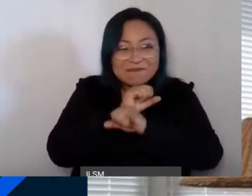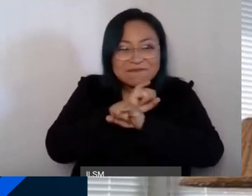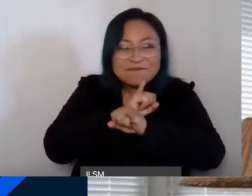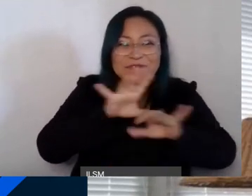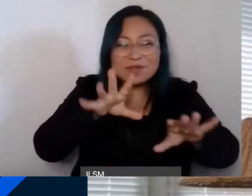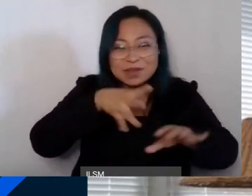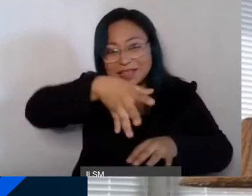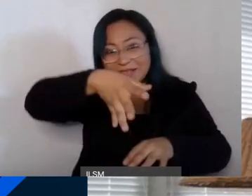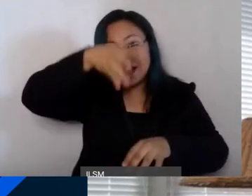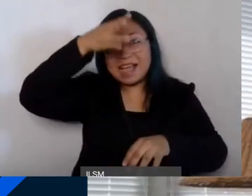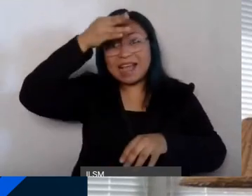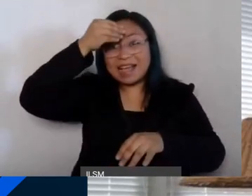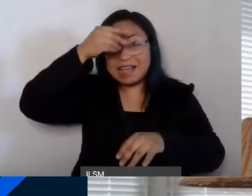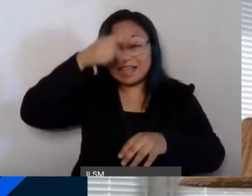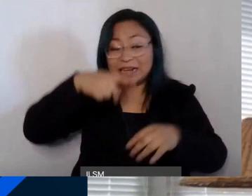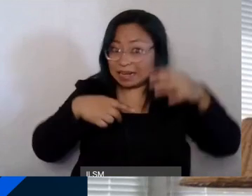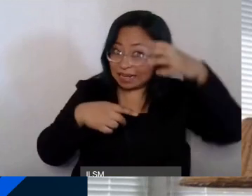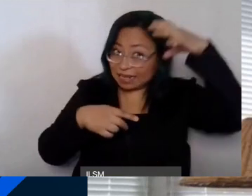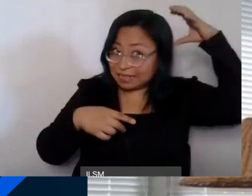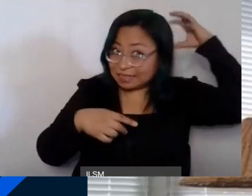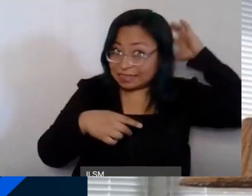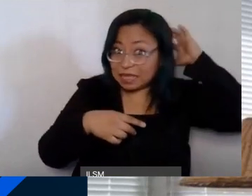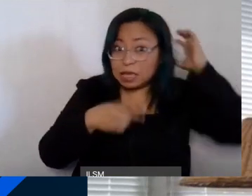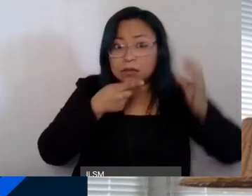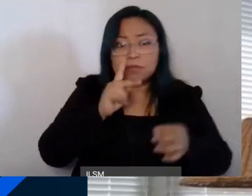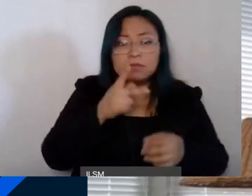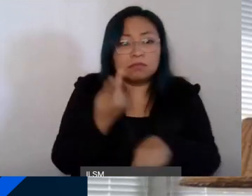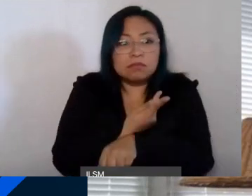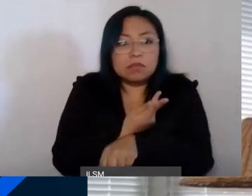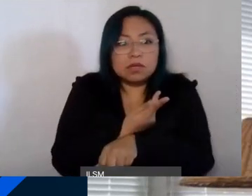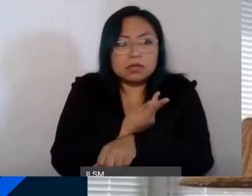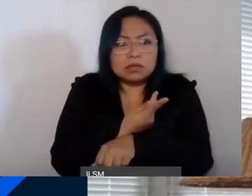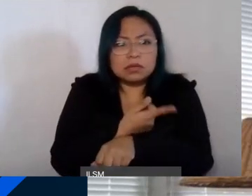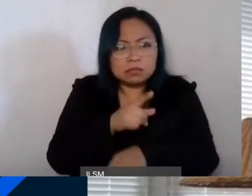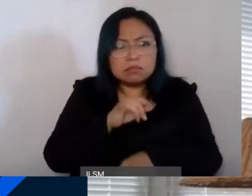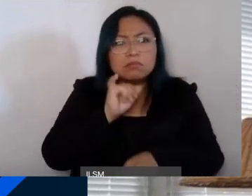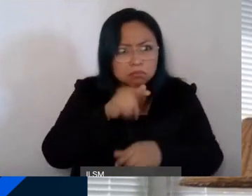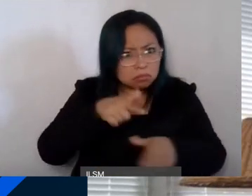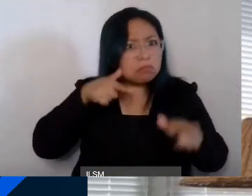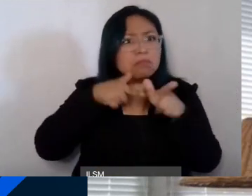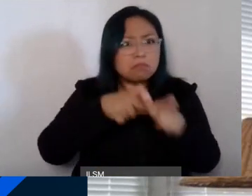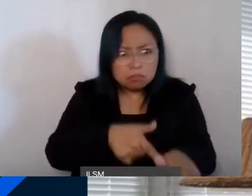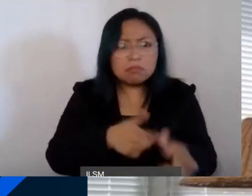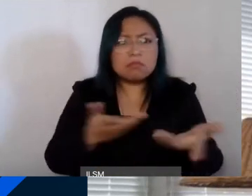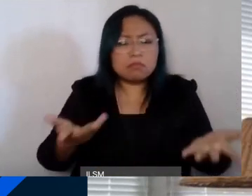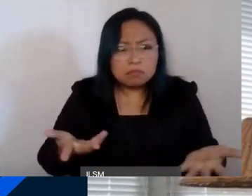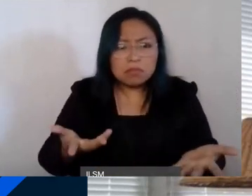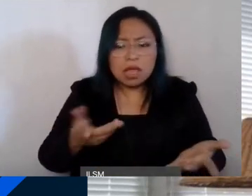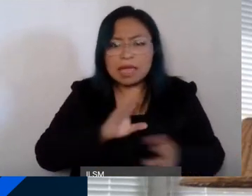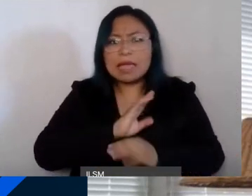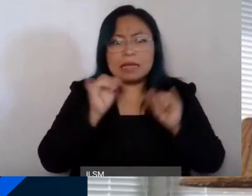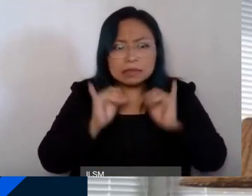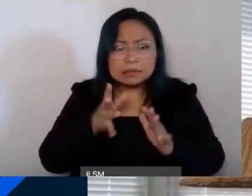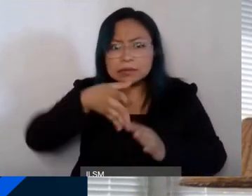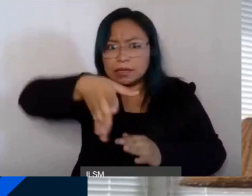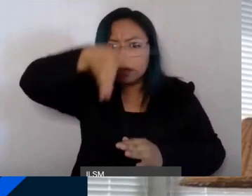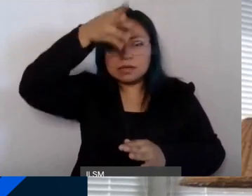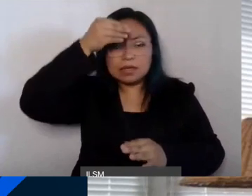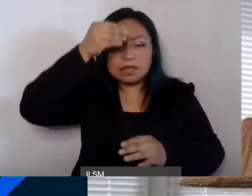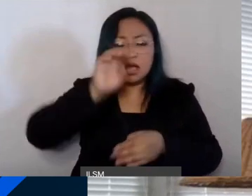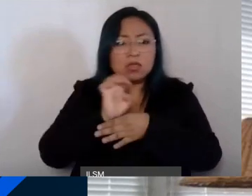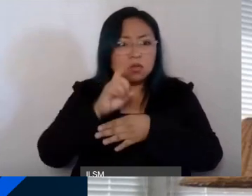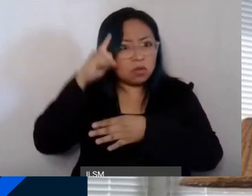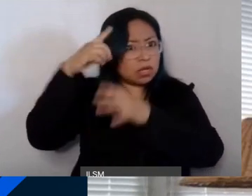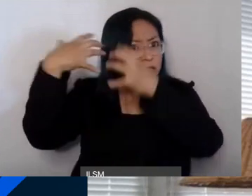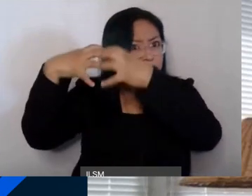aprendido y ver que siguen haciendo lo mismo siguen haciendo lo que habían aprendido